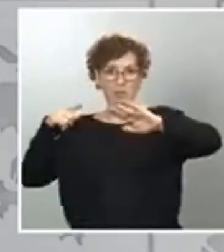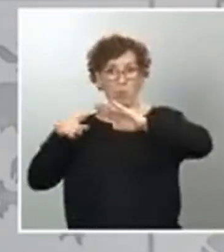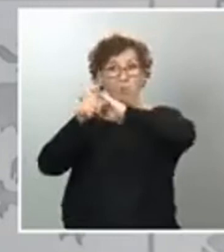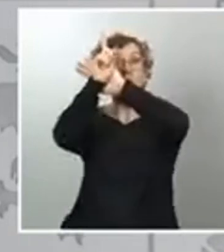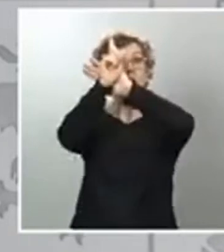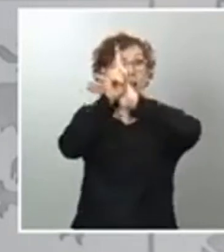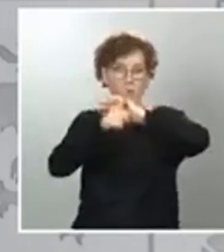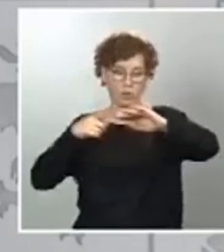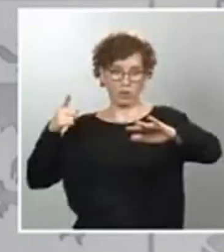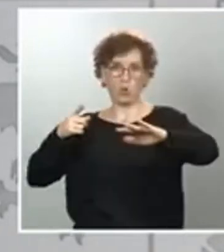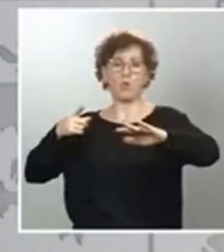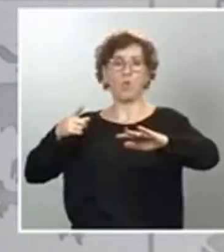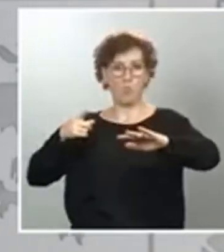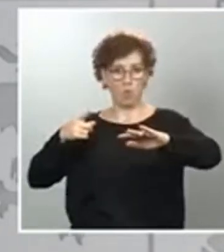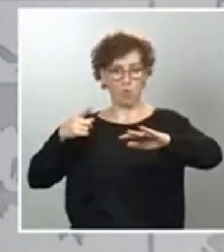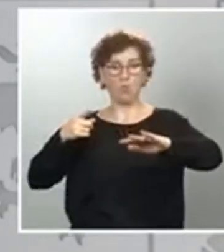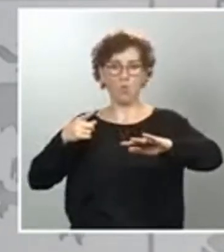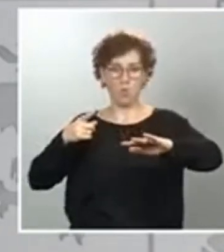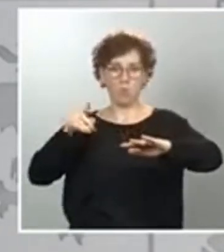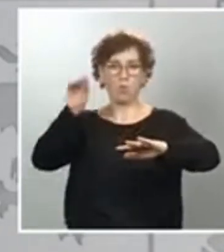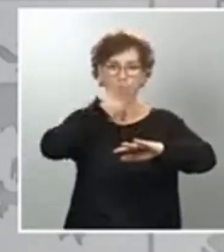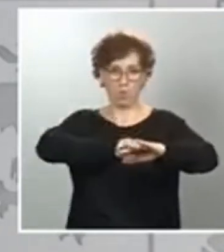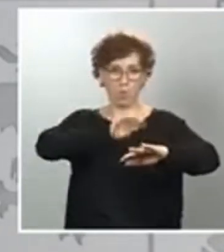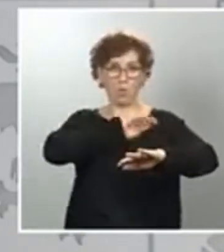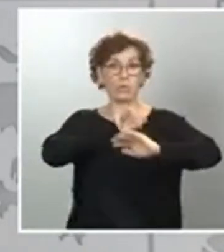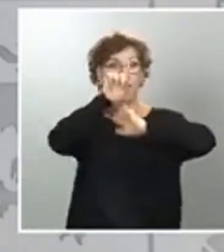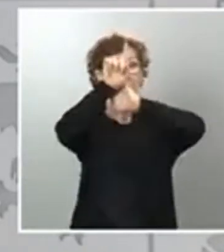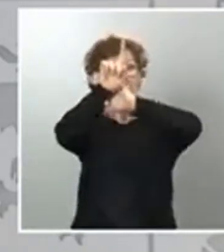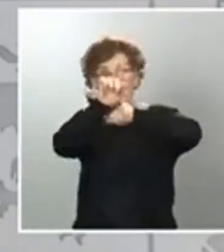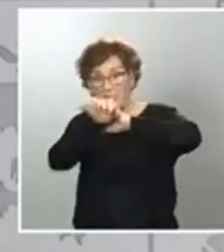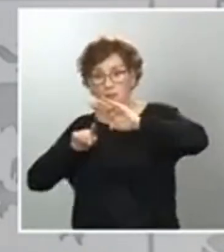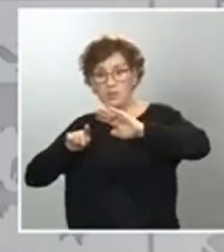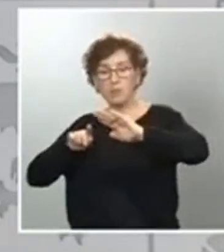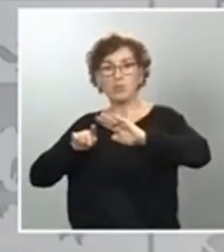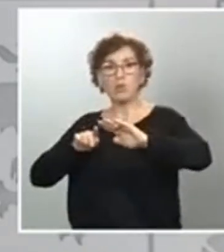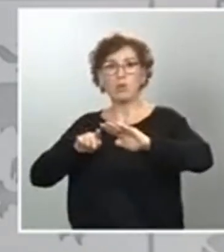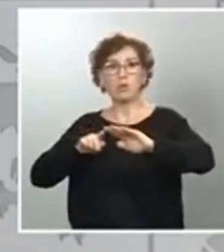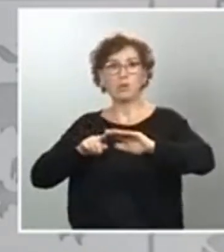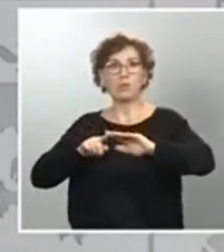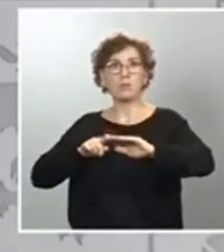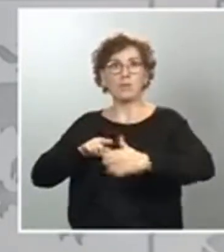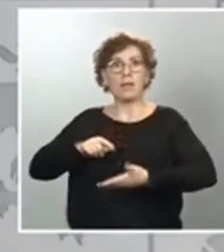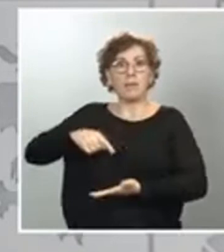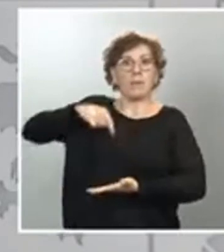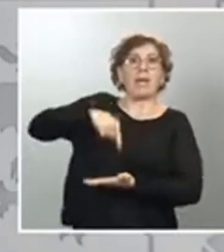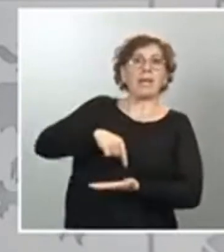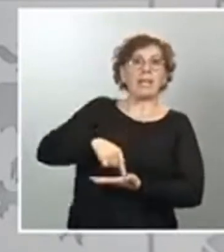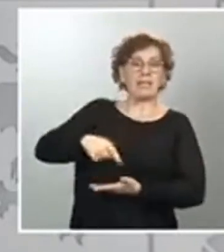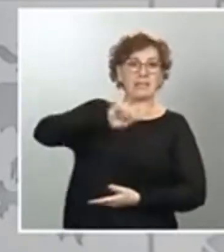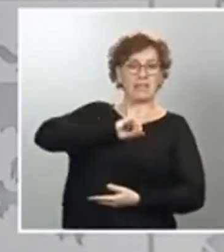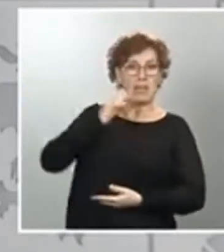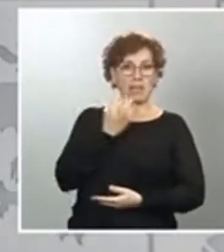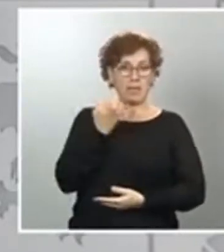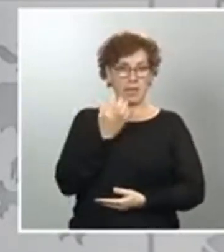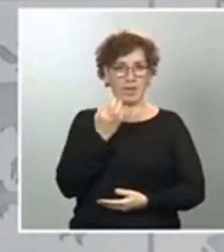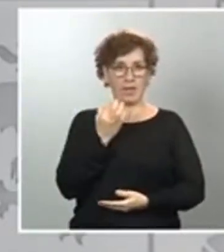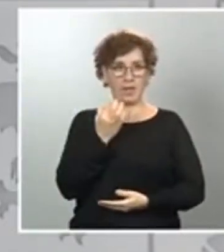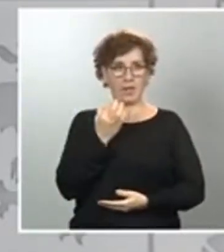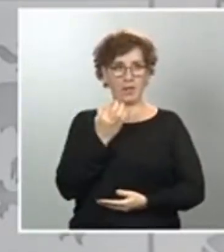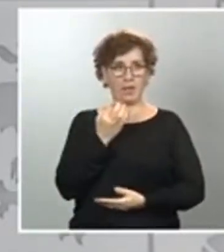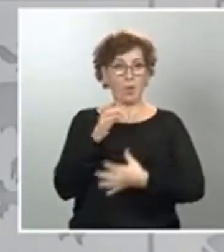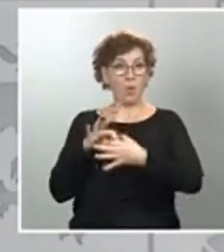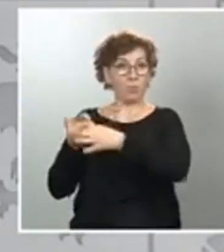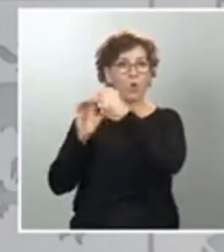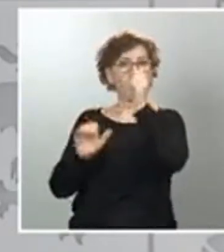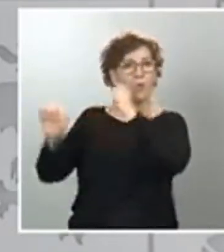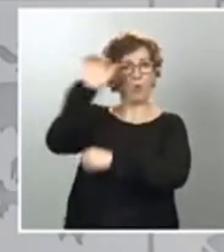a exigir no solamente de un compromiso muy fuerte del conjunto de la Unión Europea para